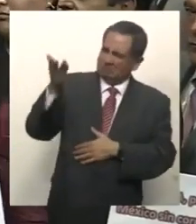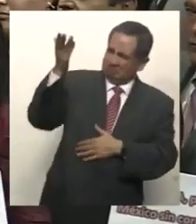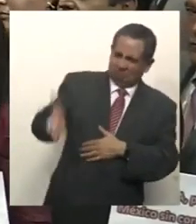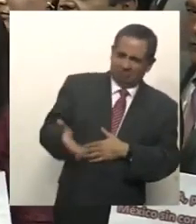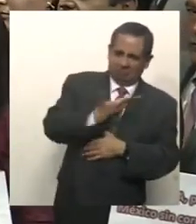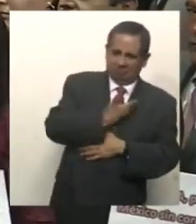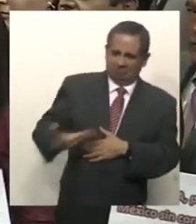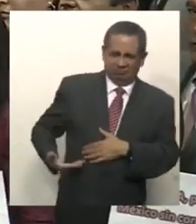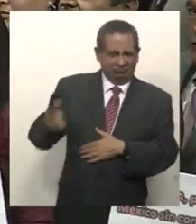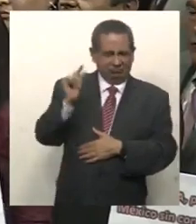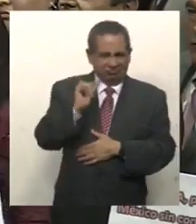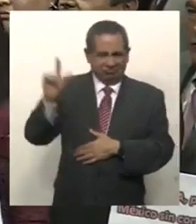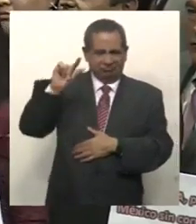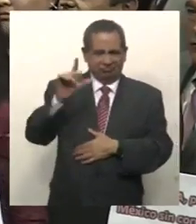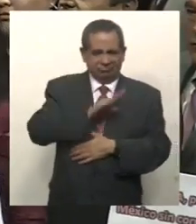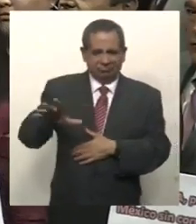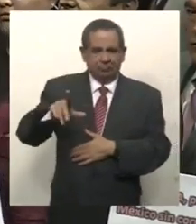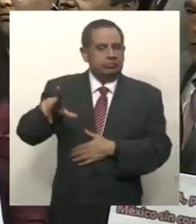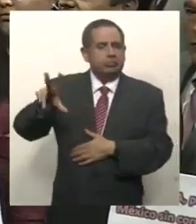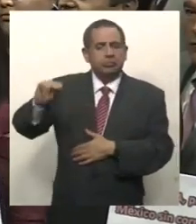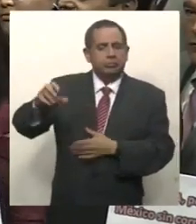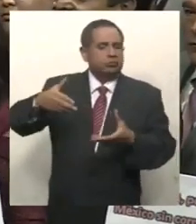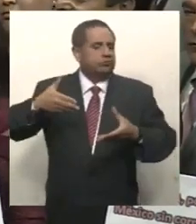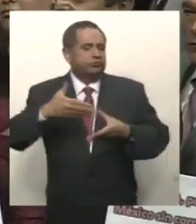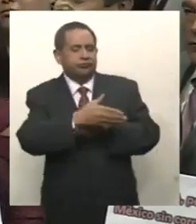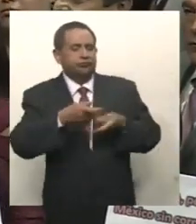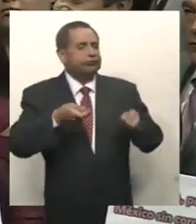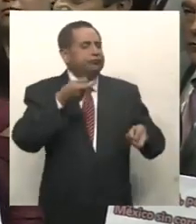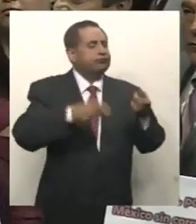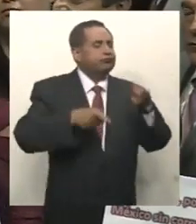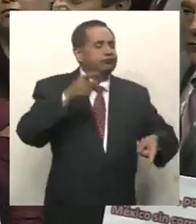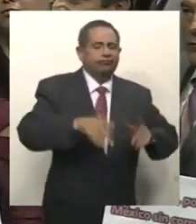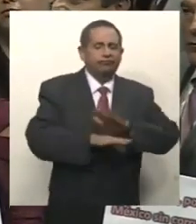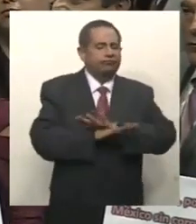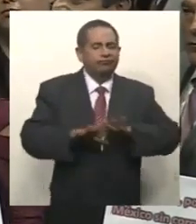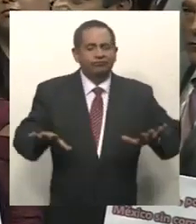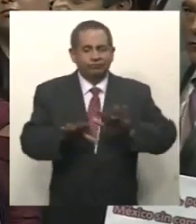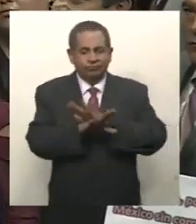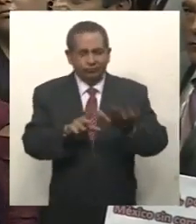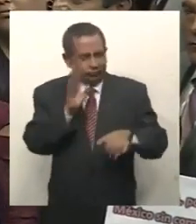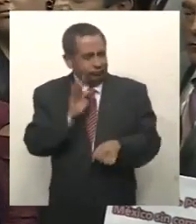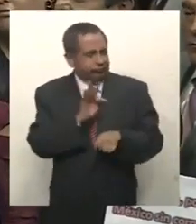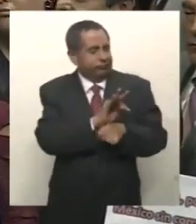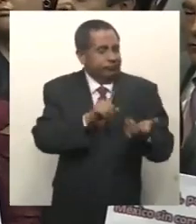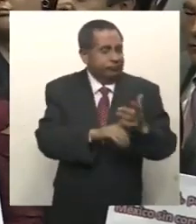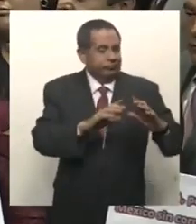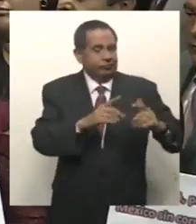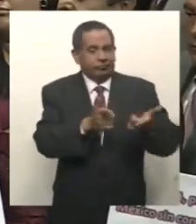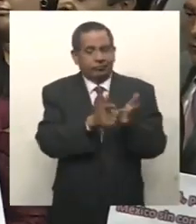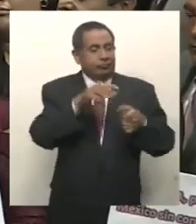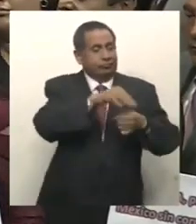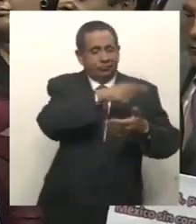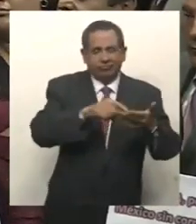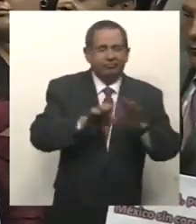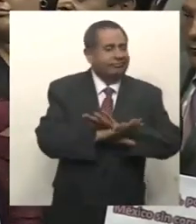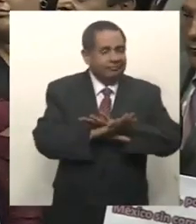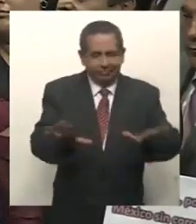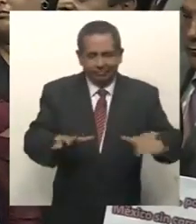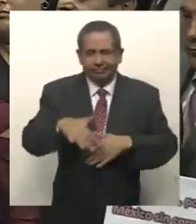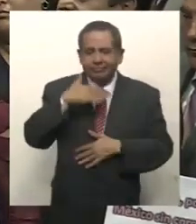presidente que no meta como los anteriores las manos al proceso. Acabó el